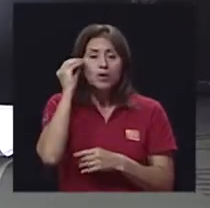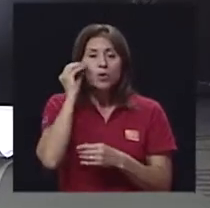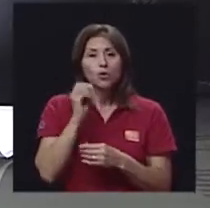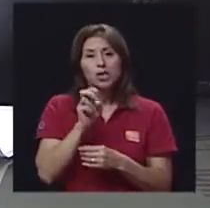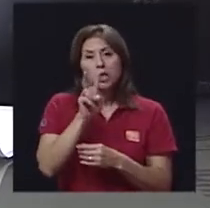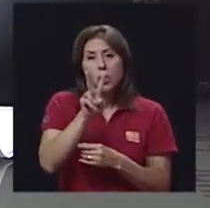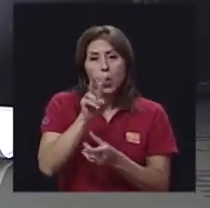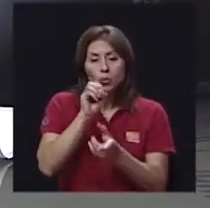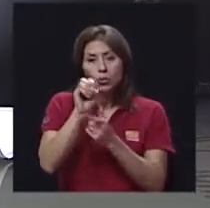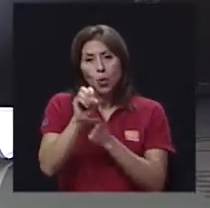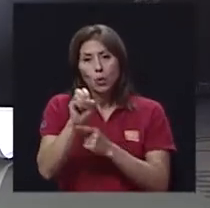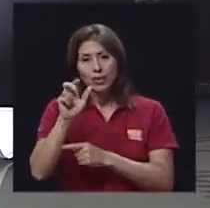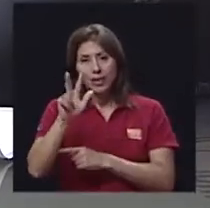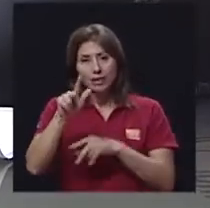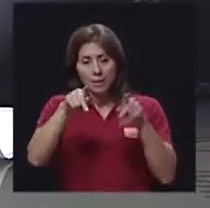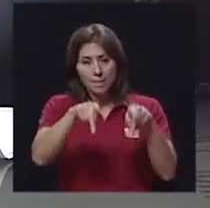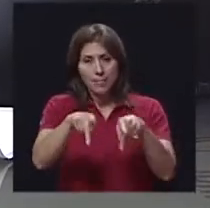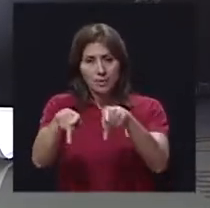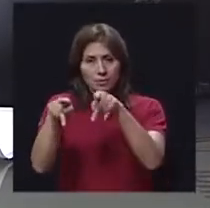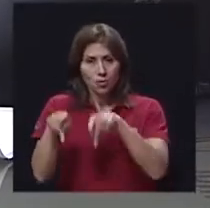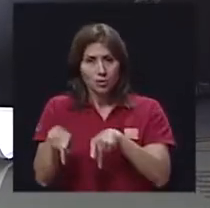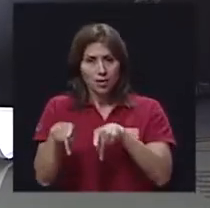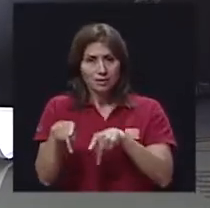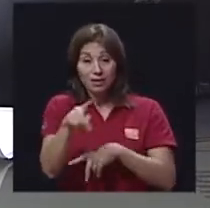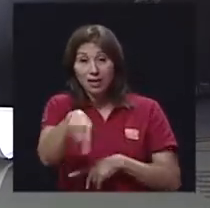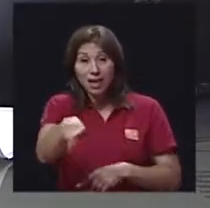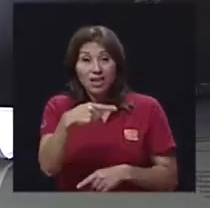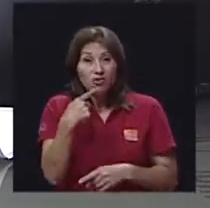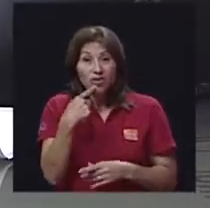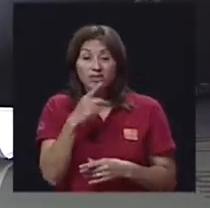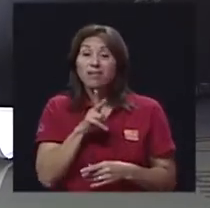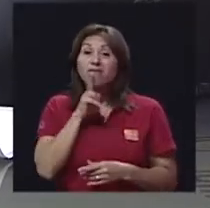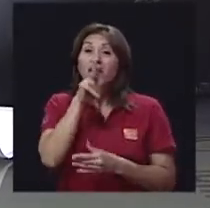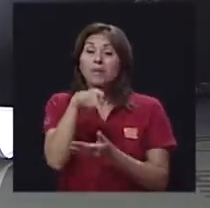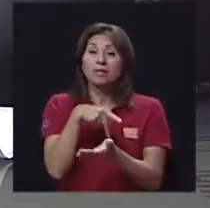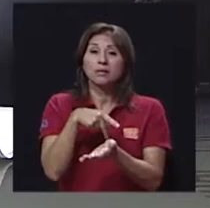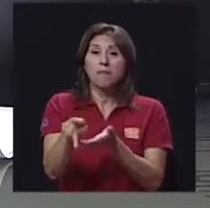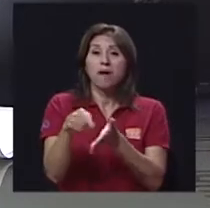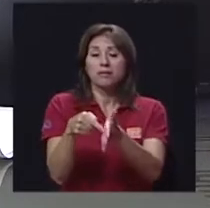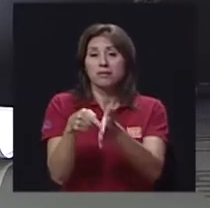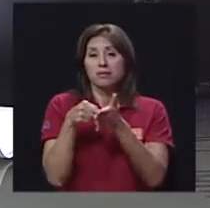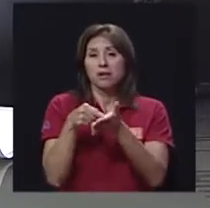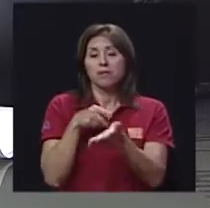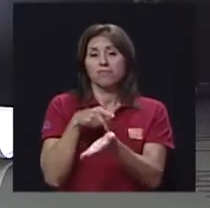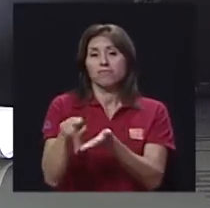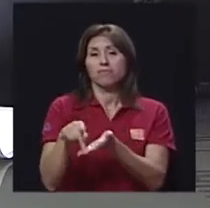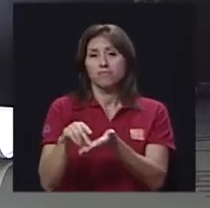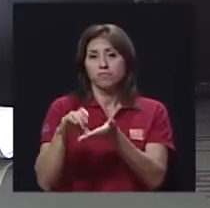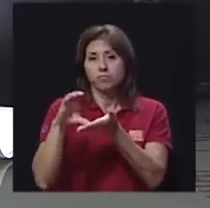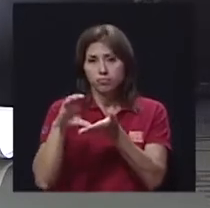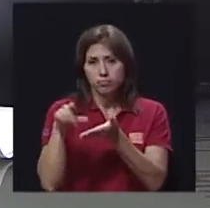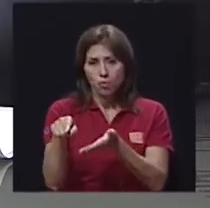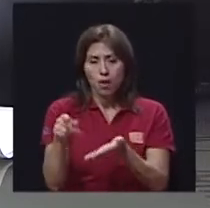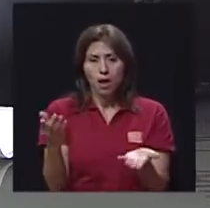alegan que tienen montos muy altos. Pero lo cierto es que, como decía doña Leda,